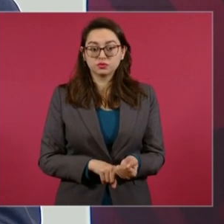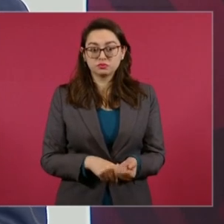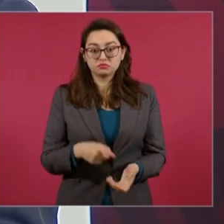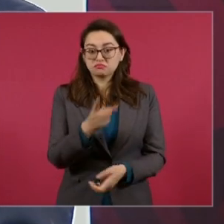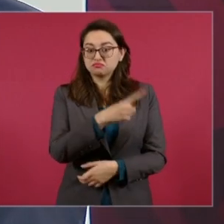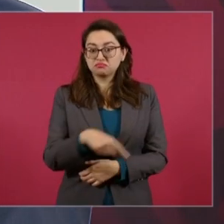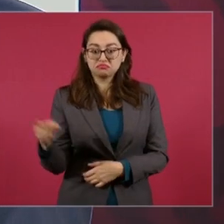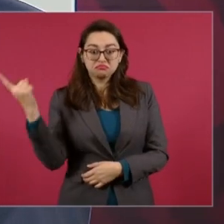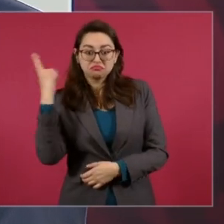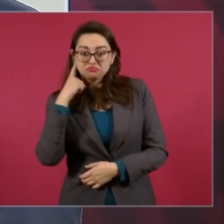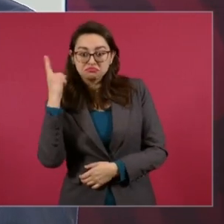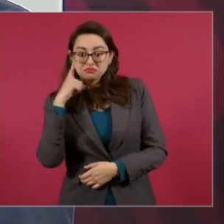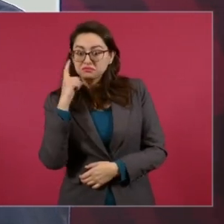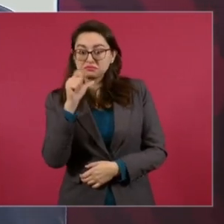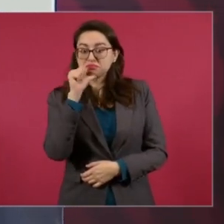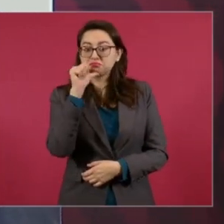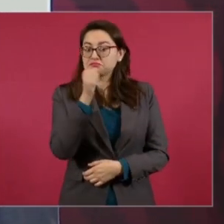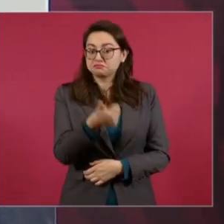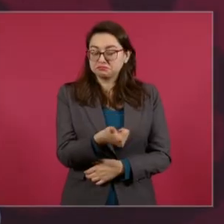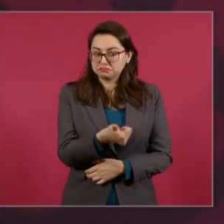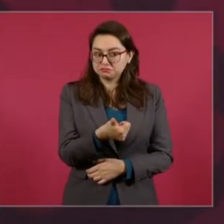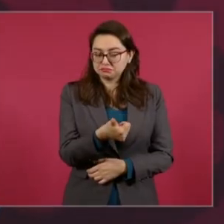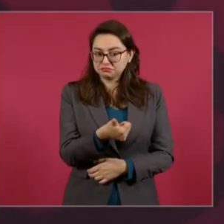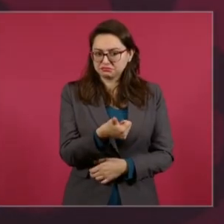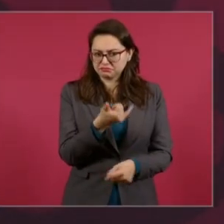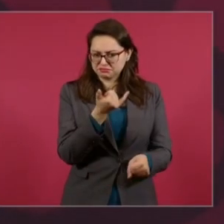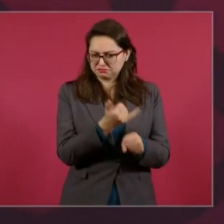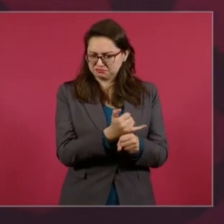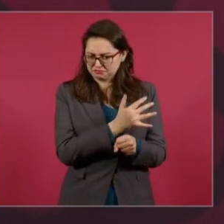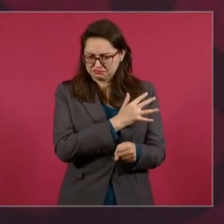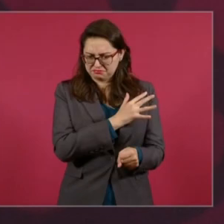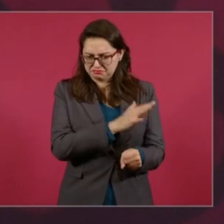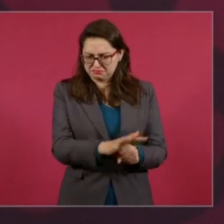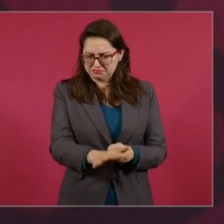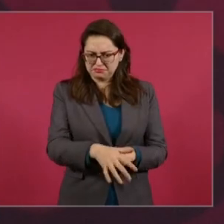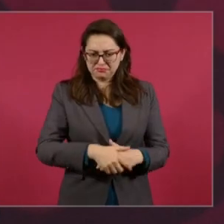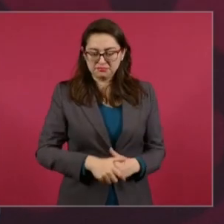Qué casualidad que una investigación